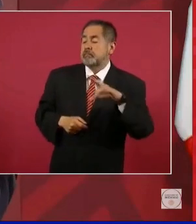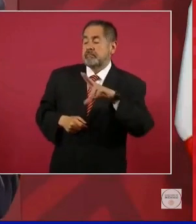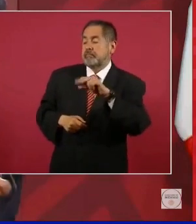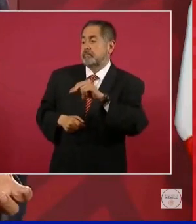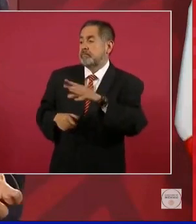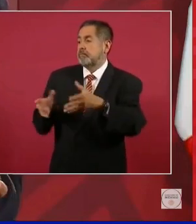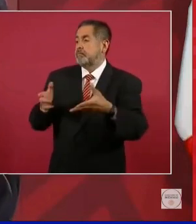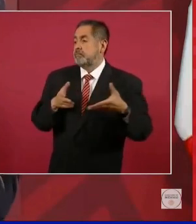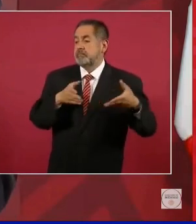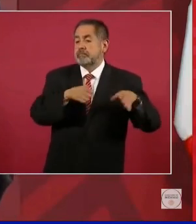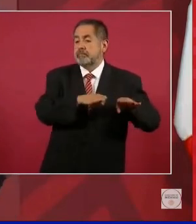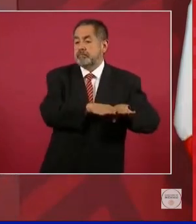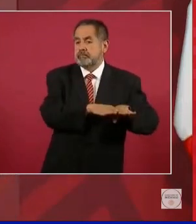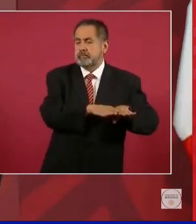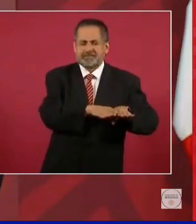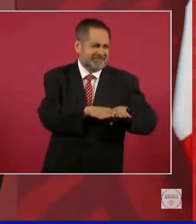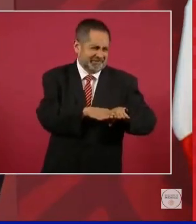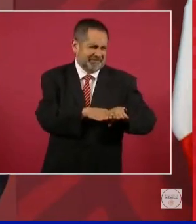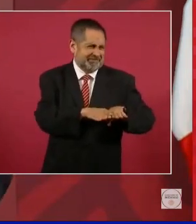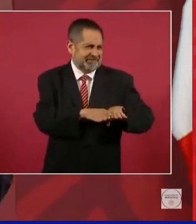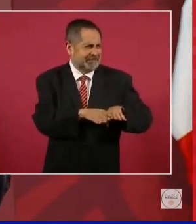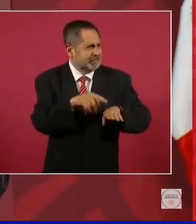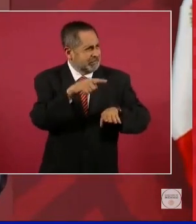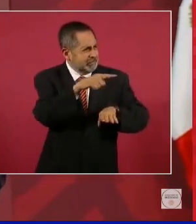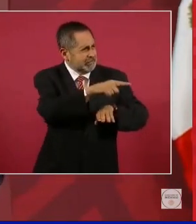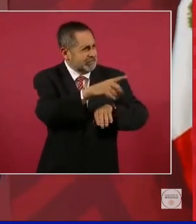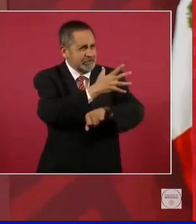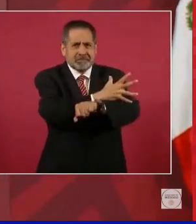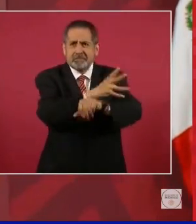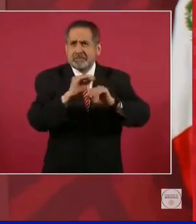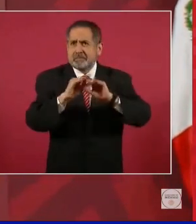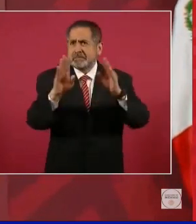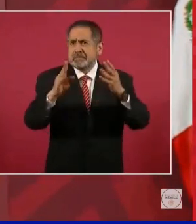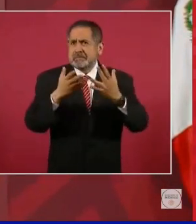El Instituto de la Transparencia, esa fue su primera